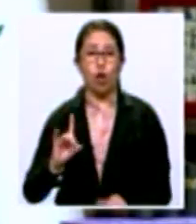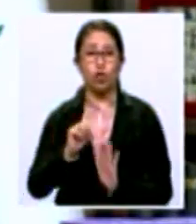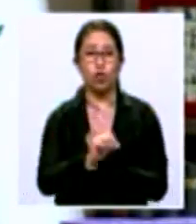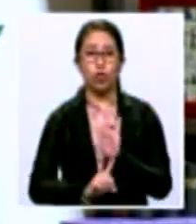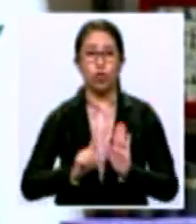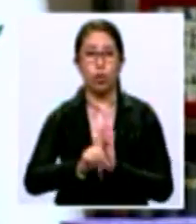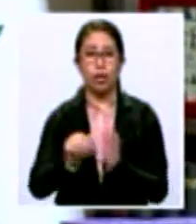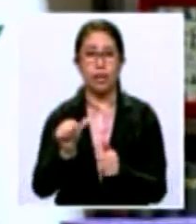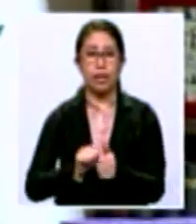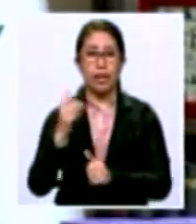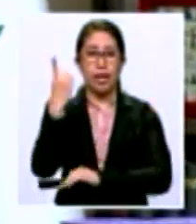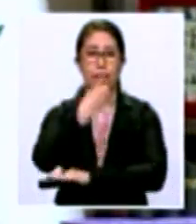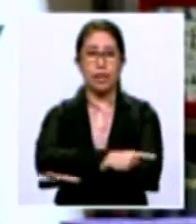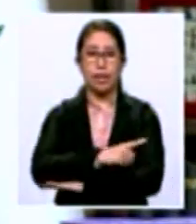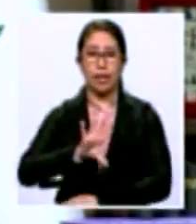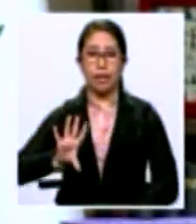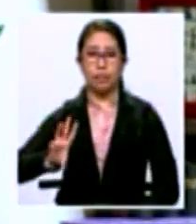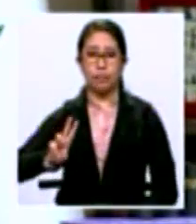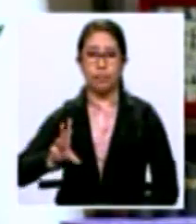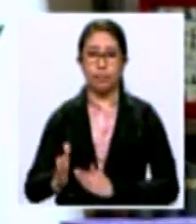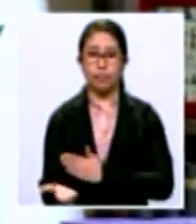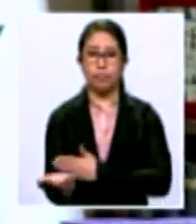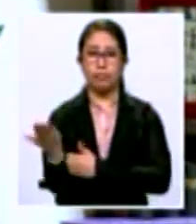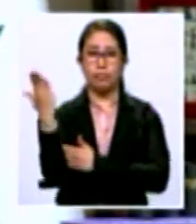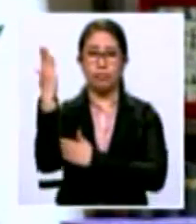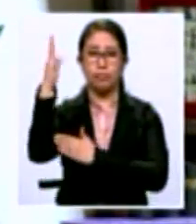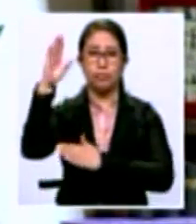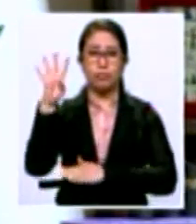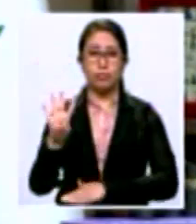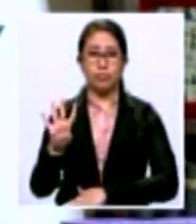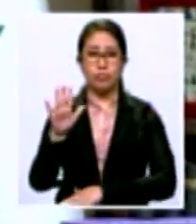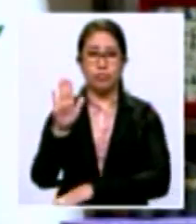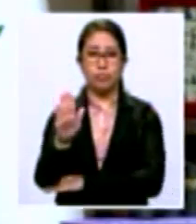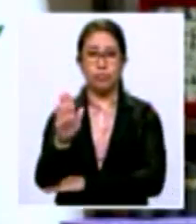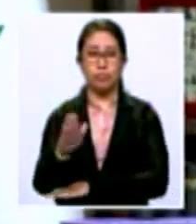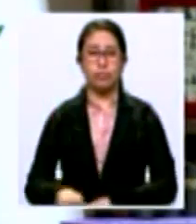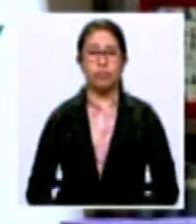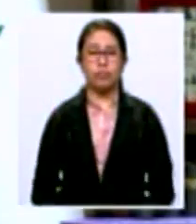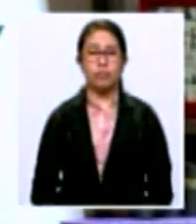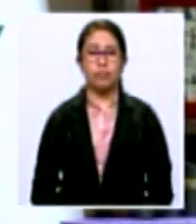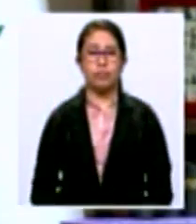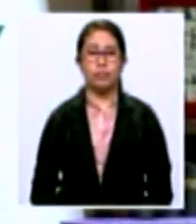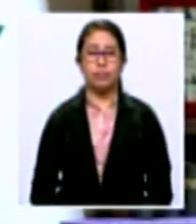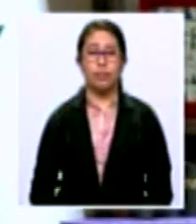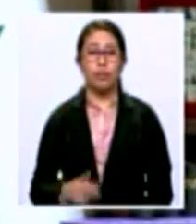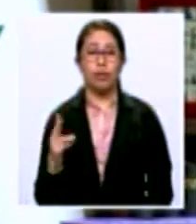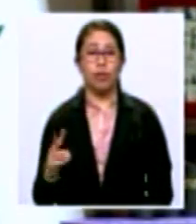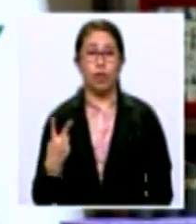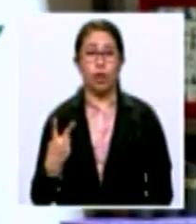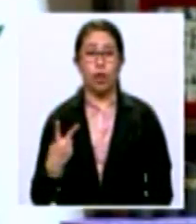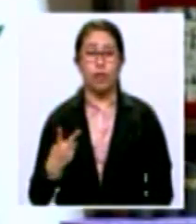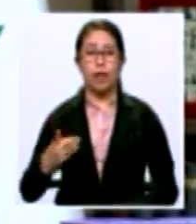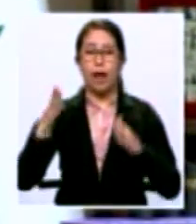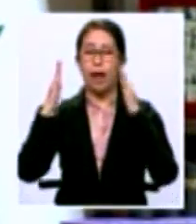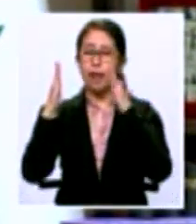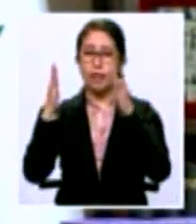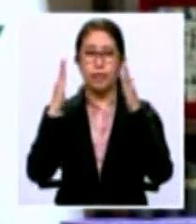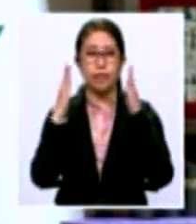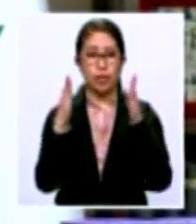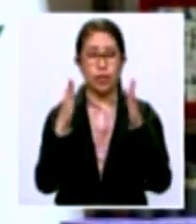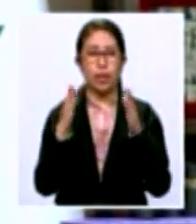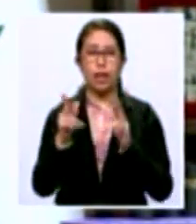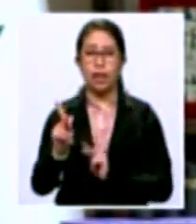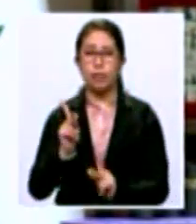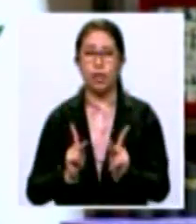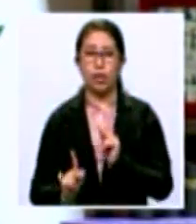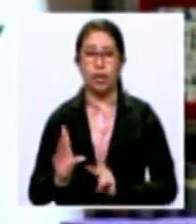día, de 6 de la mañana a 4 de la tarde. Número 2, los horarios de atención al público